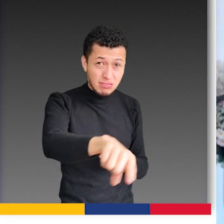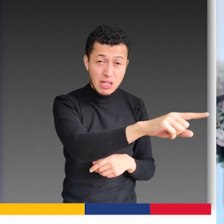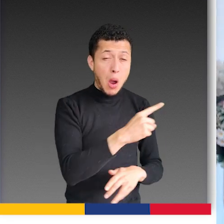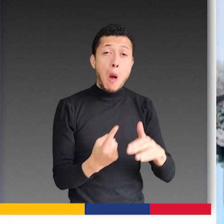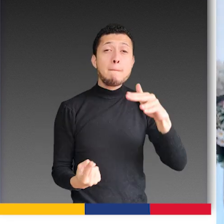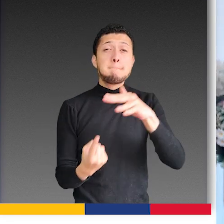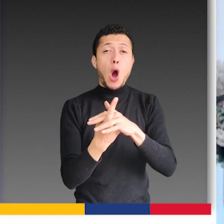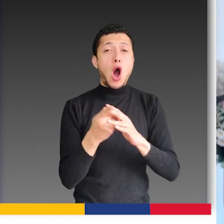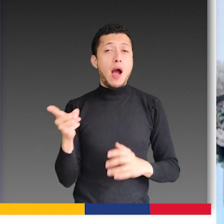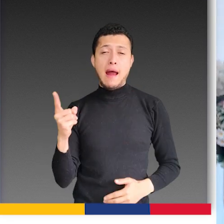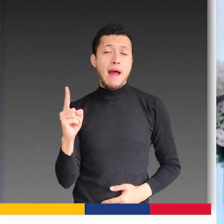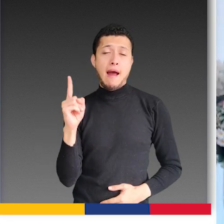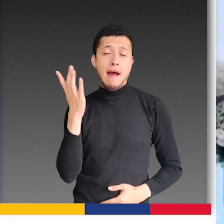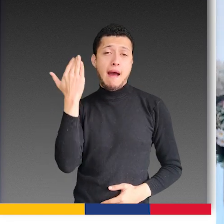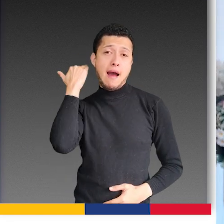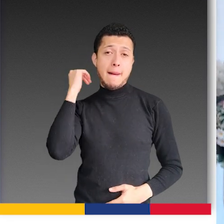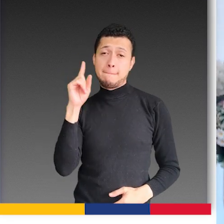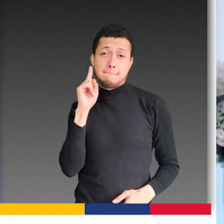de opresión